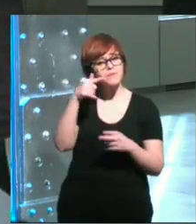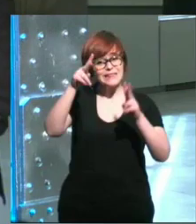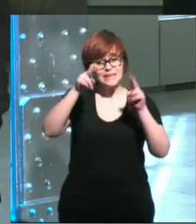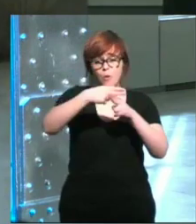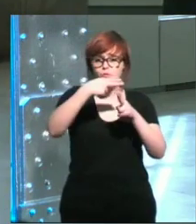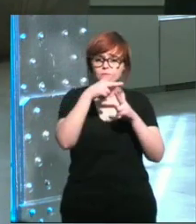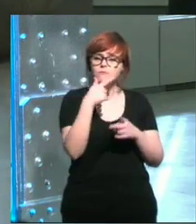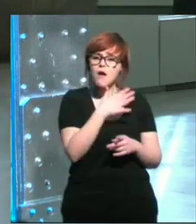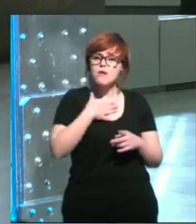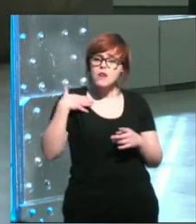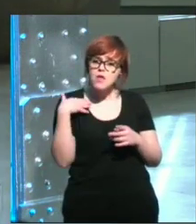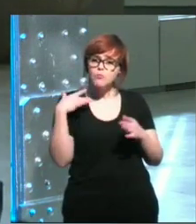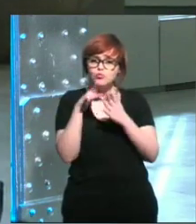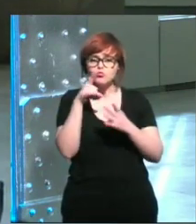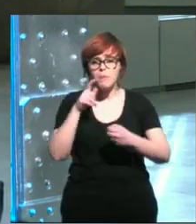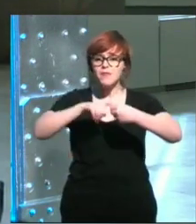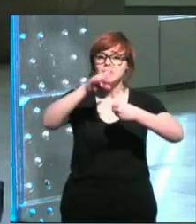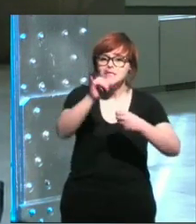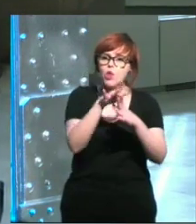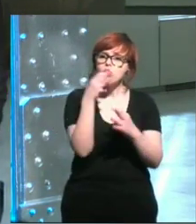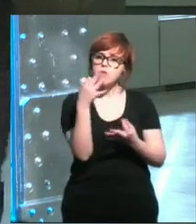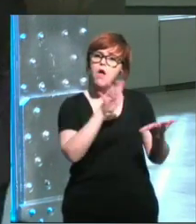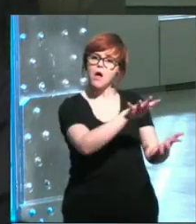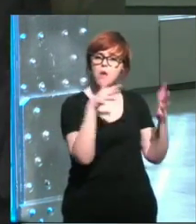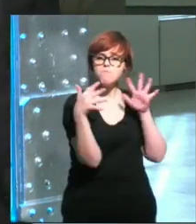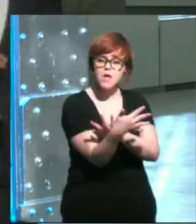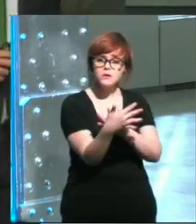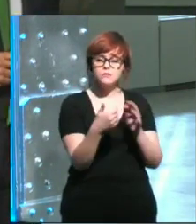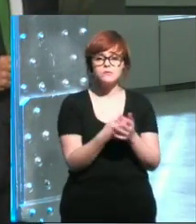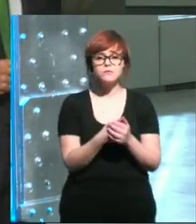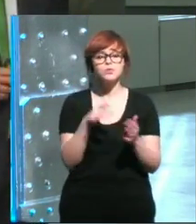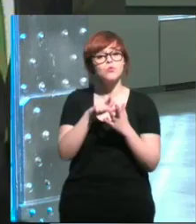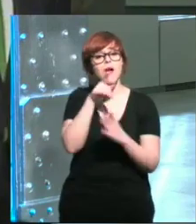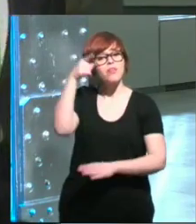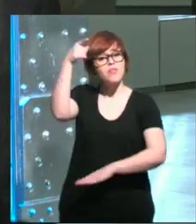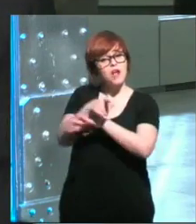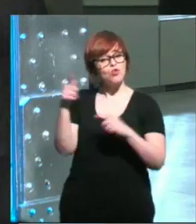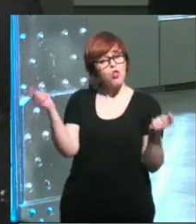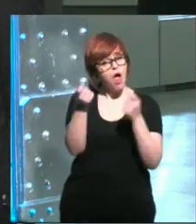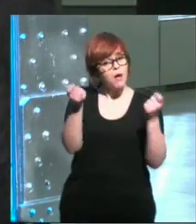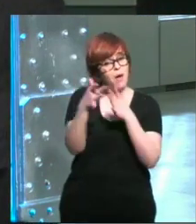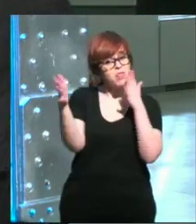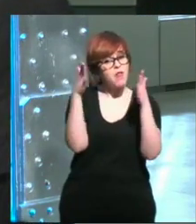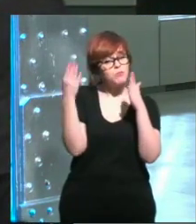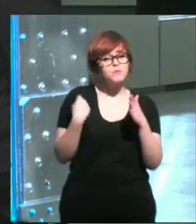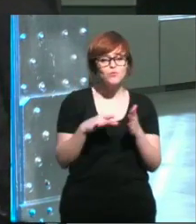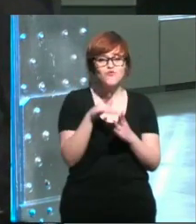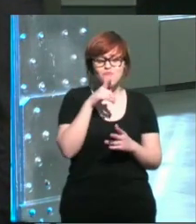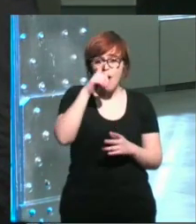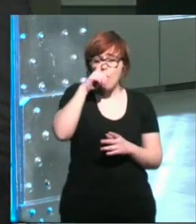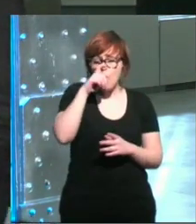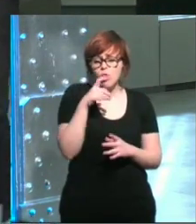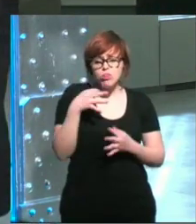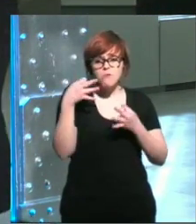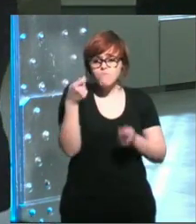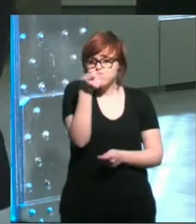el por qué la campaña de Obama iba a ganar. David Axelrod, que era el director de la campaña en ese momento, nos dijo algo que todavía recuerdo, que para mí explica la